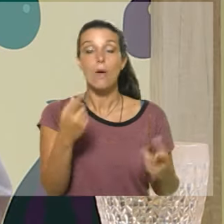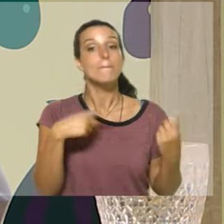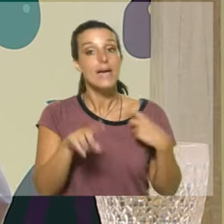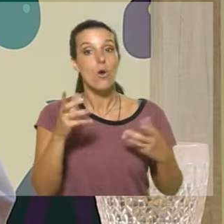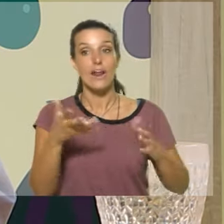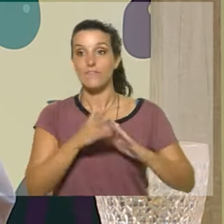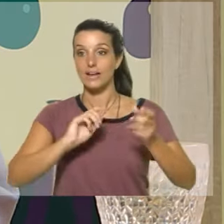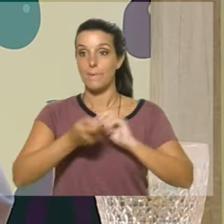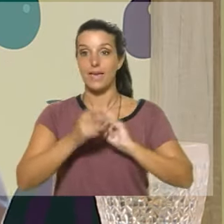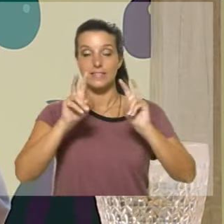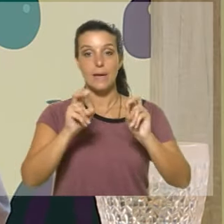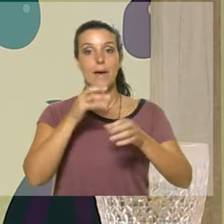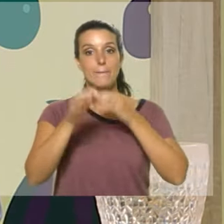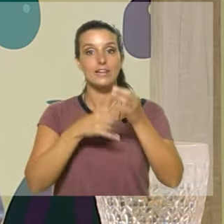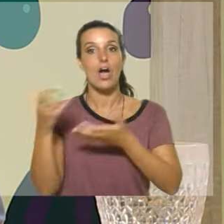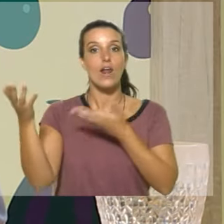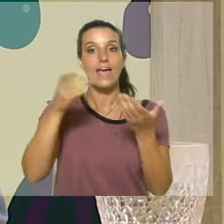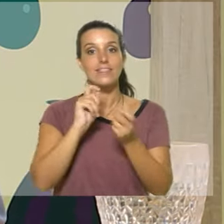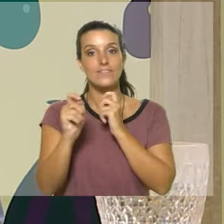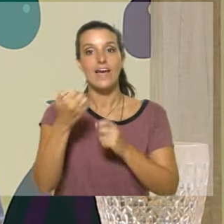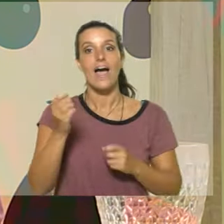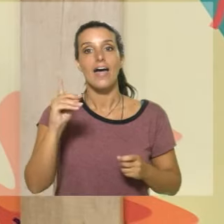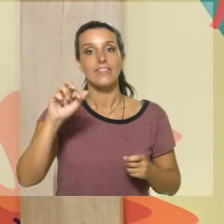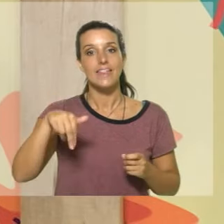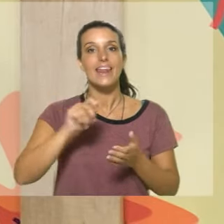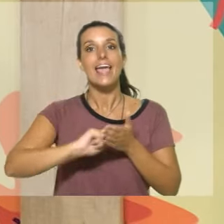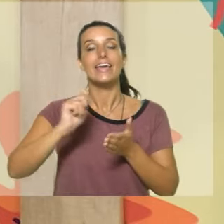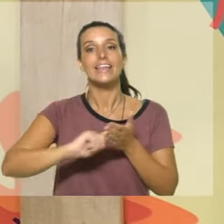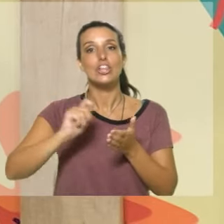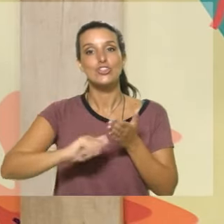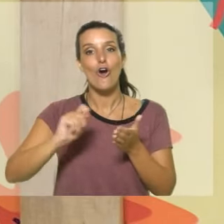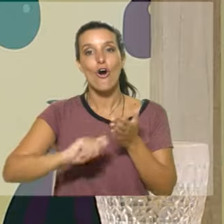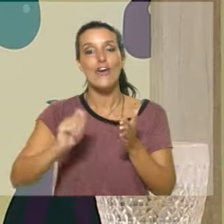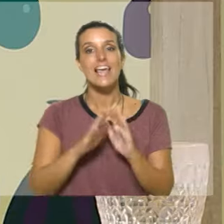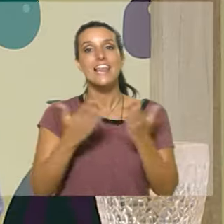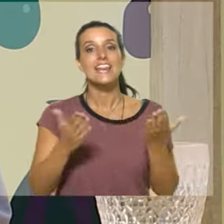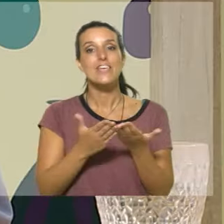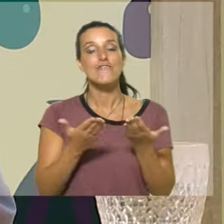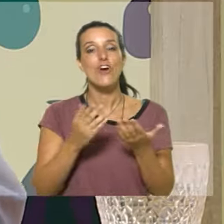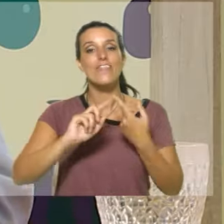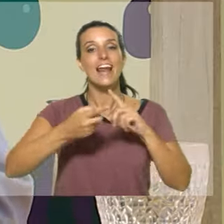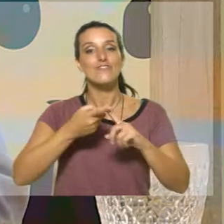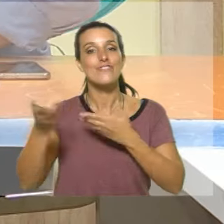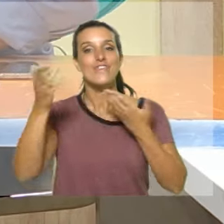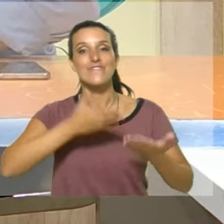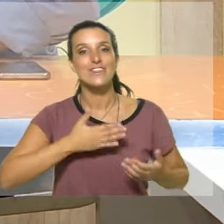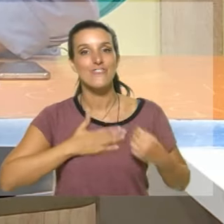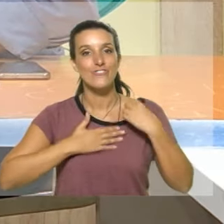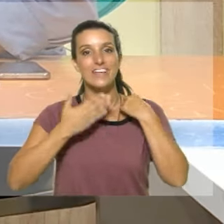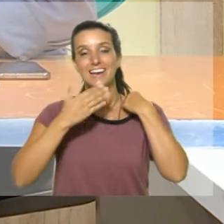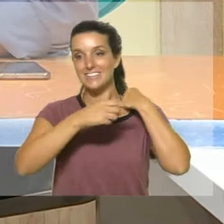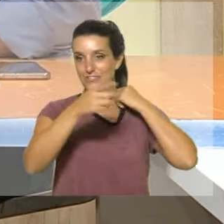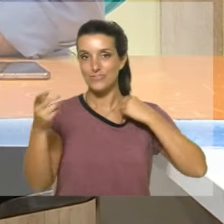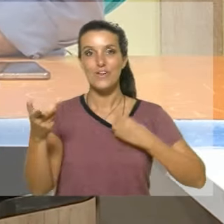pero vamos a cambiar el tema estamos recibiendo a Adrián bayarres escritor autor del libro constructor de relaciones bienvenido Adrián un gustazo Gracias a